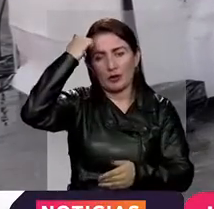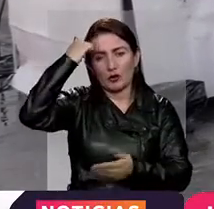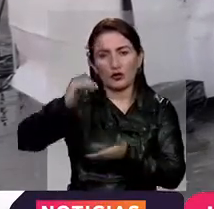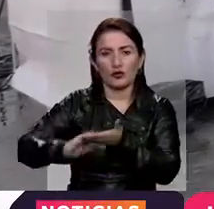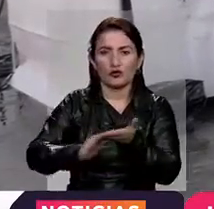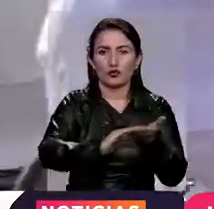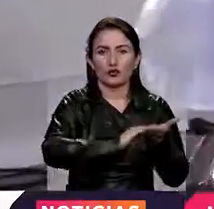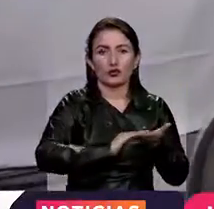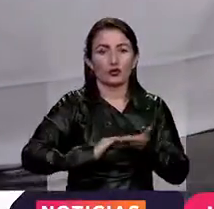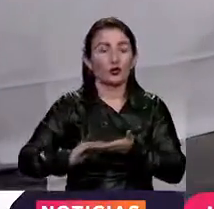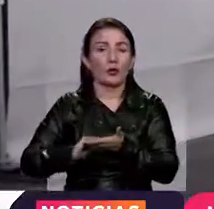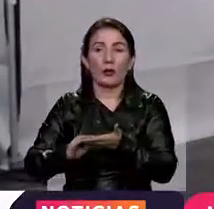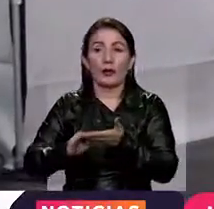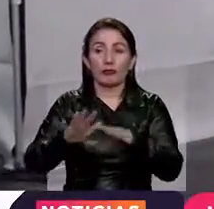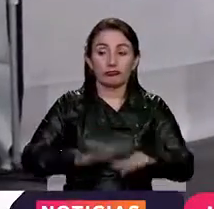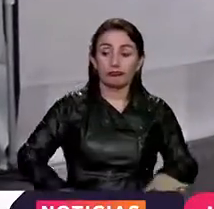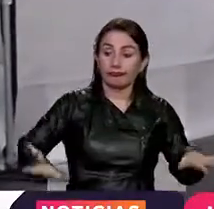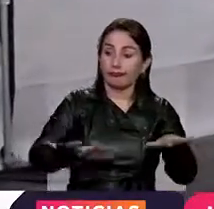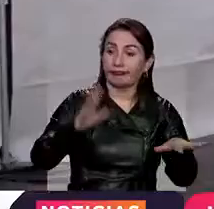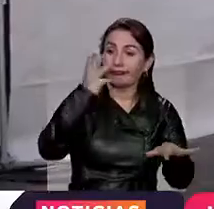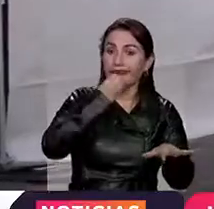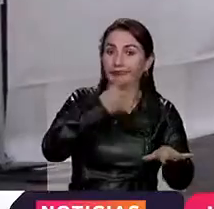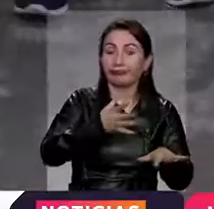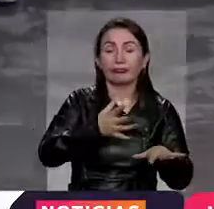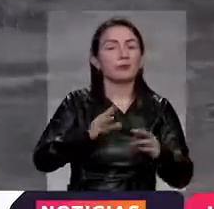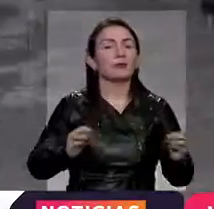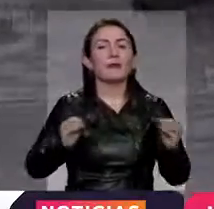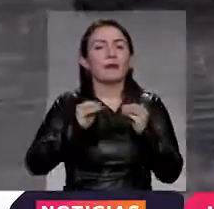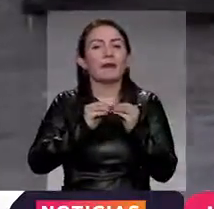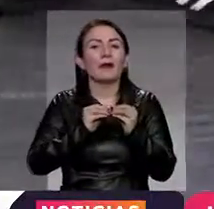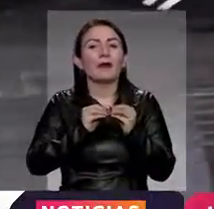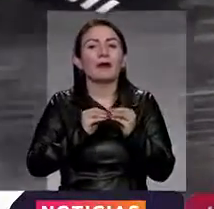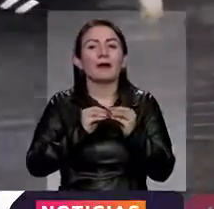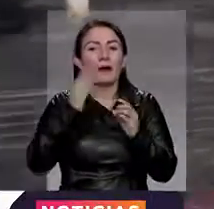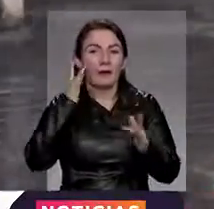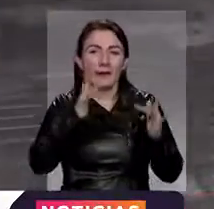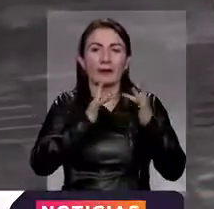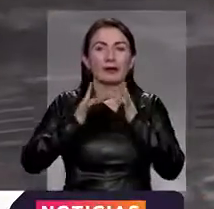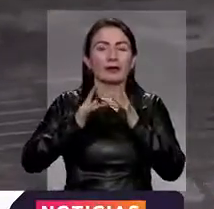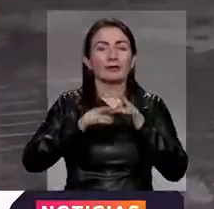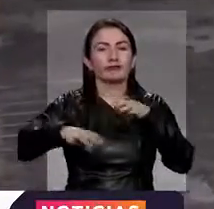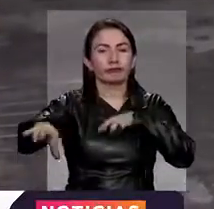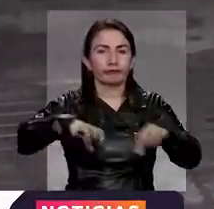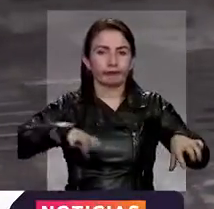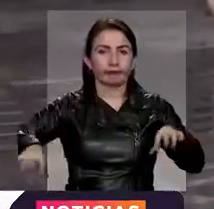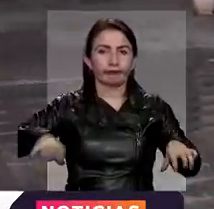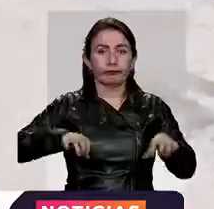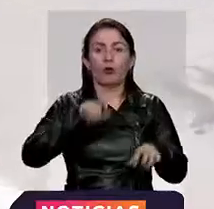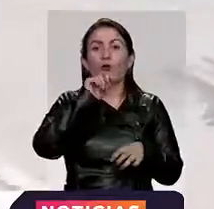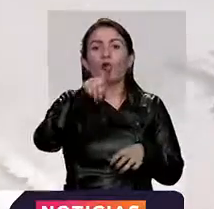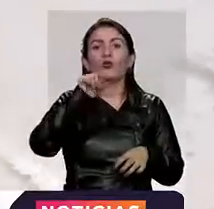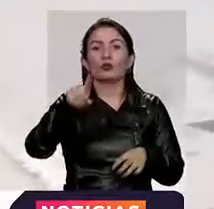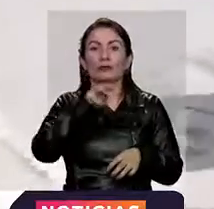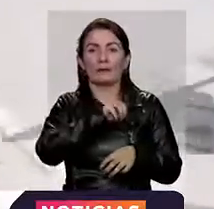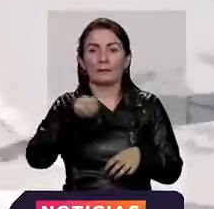de conflictos, embellecimiento del espacio público y la adecuación y redistribución de 11